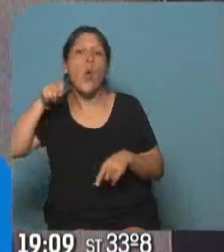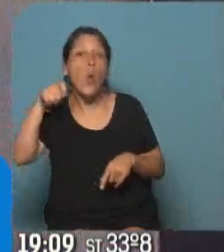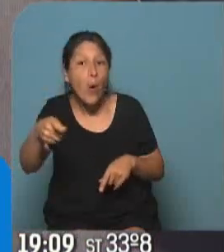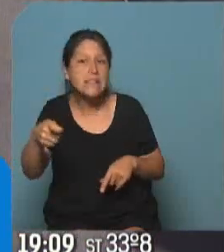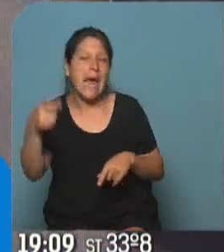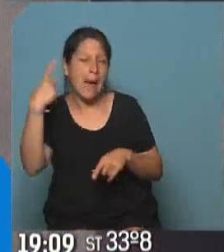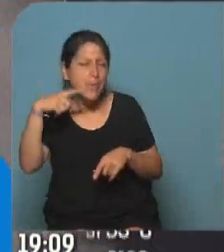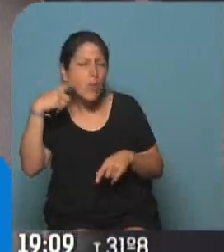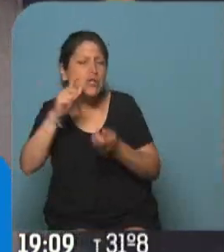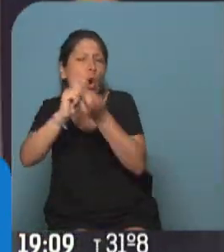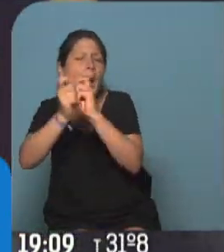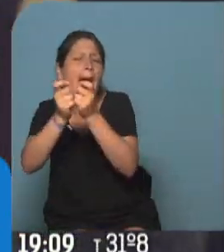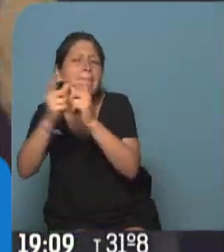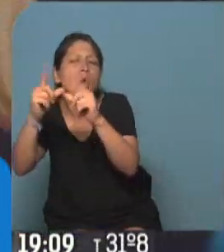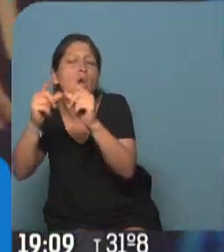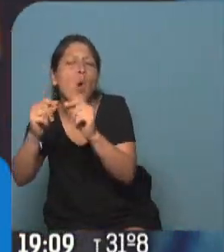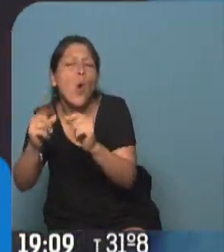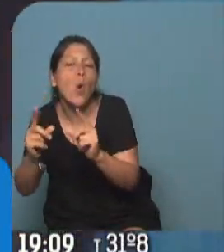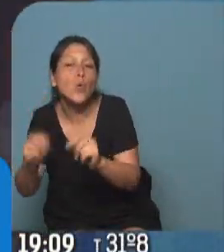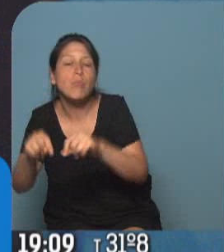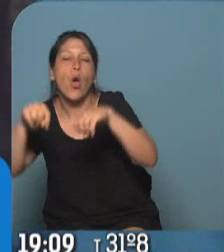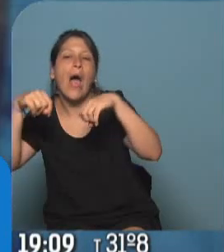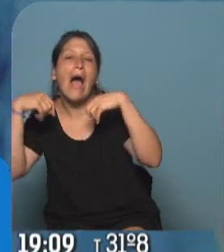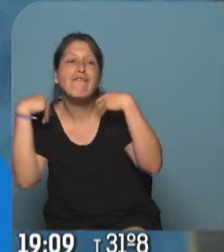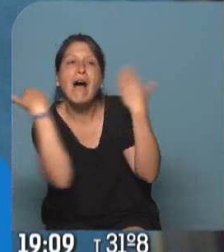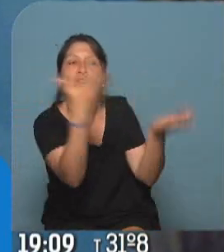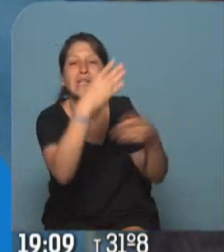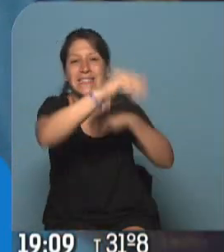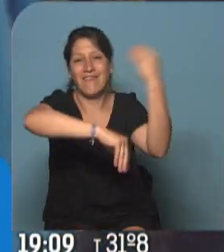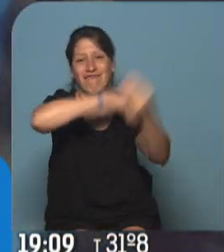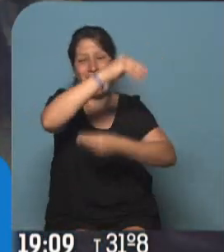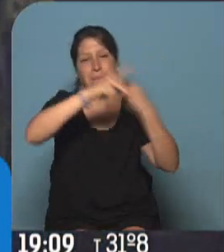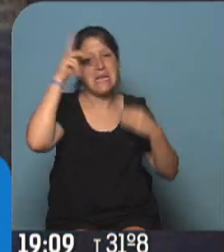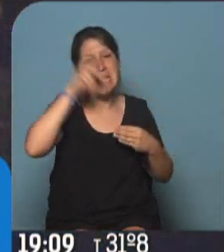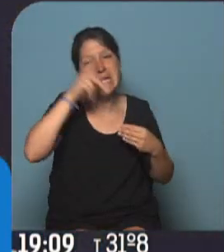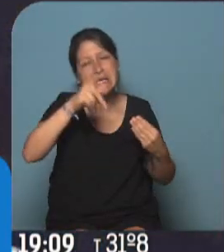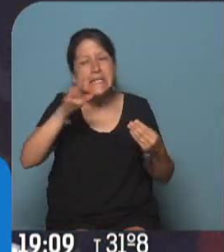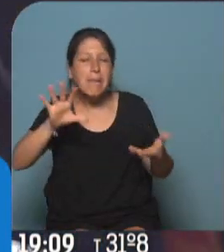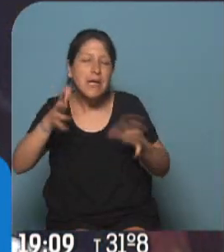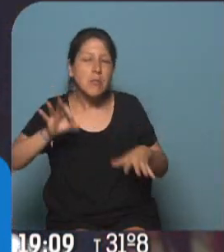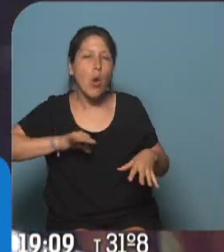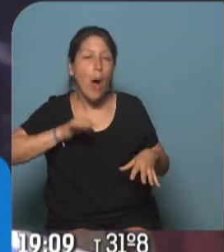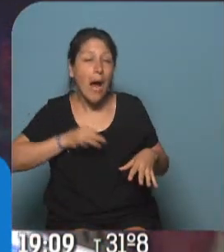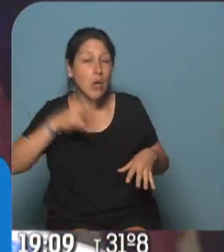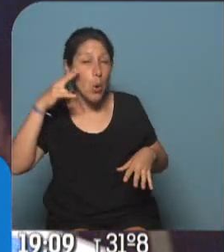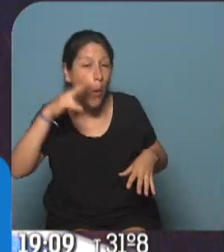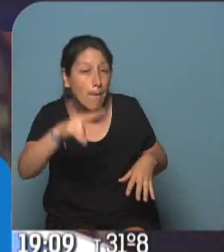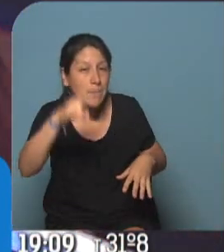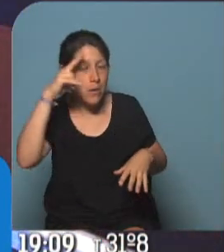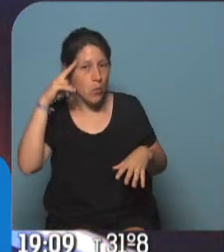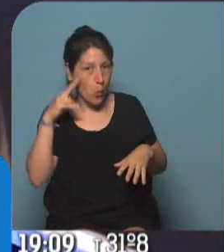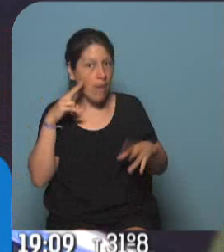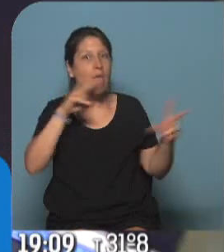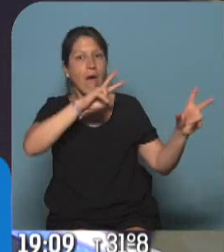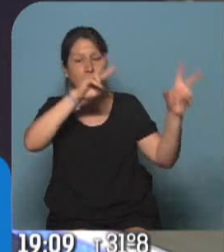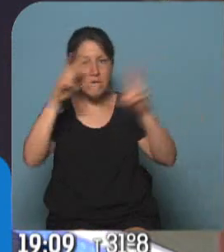números contables para terminar de sobreseer a este matrimonio, algo que fue cerca de 2009. Esto es una de las frases más fuertes que ha